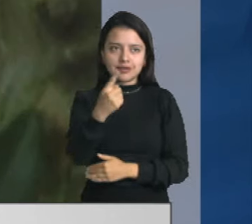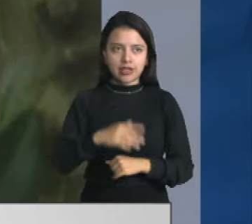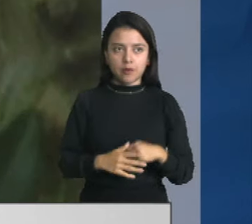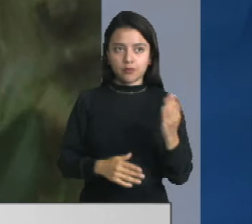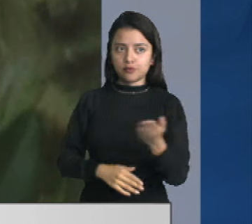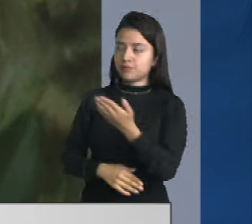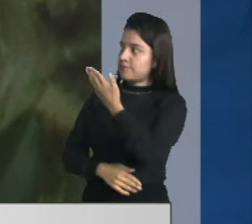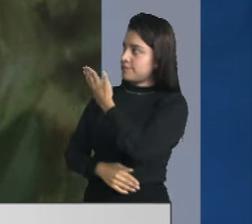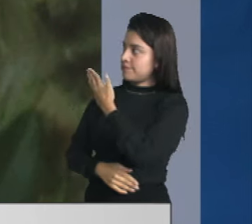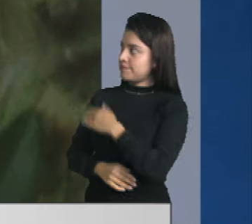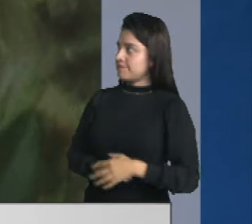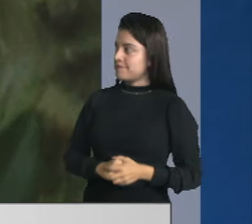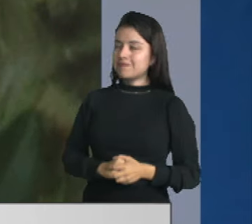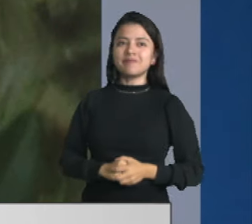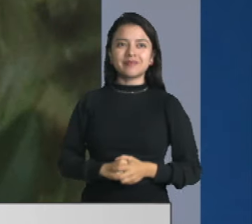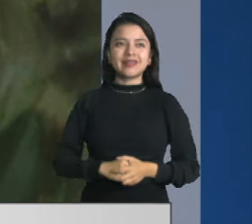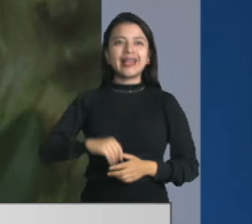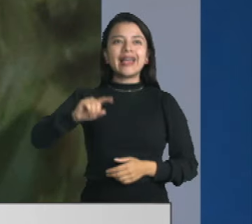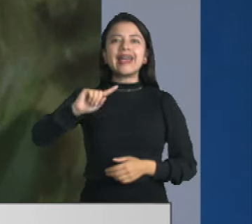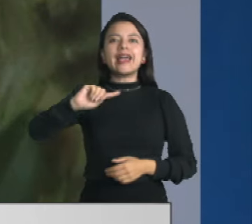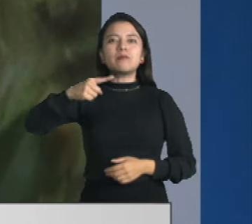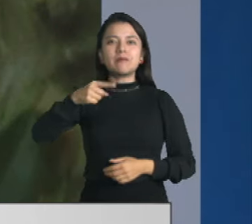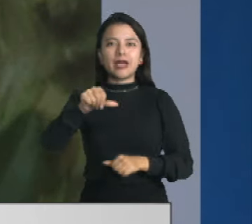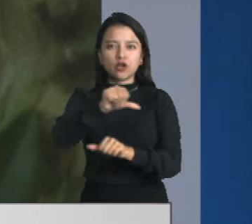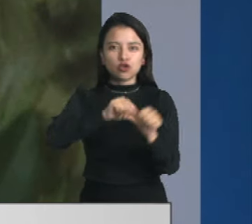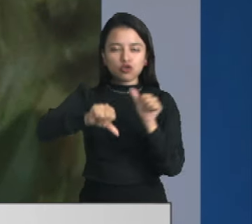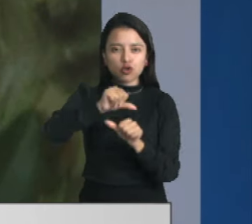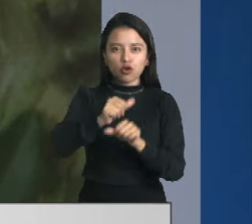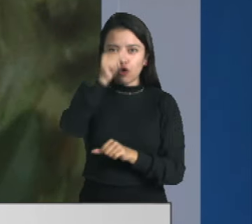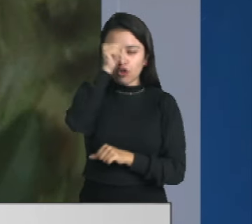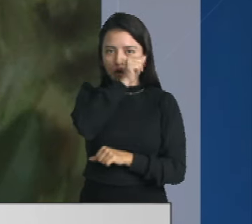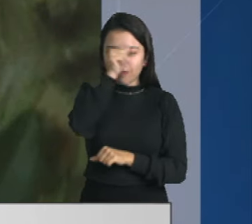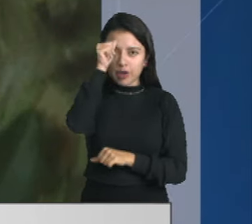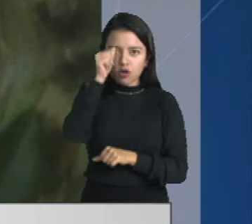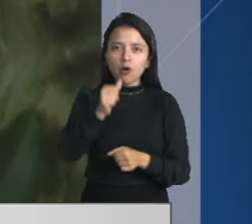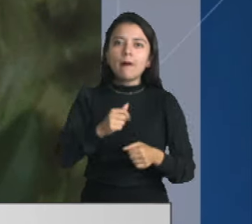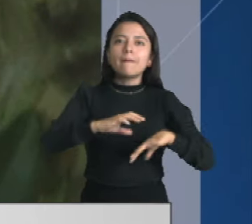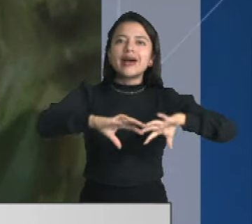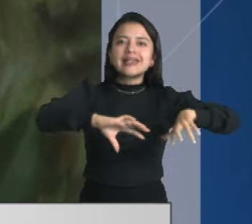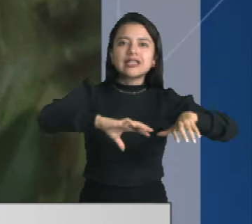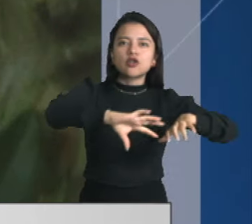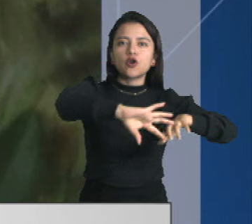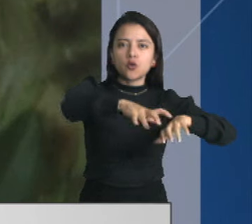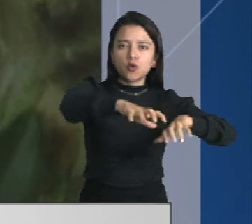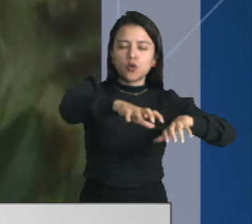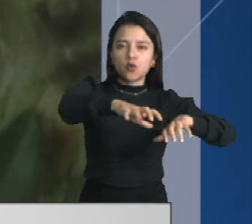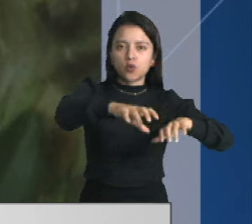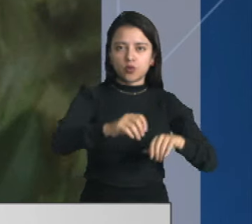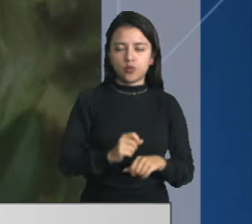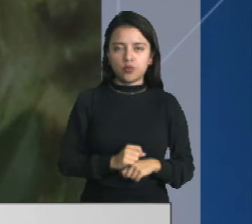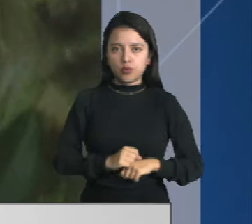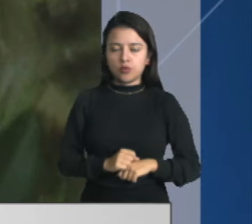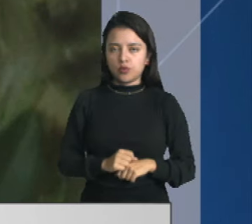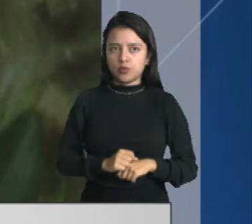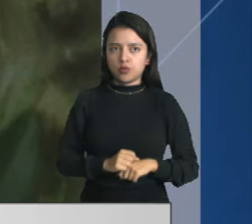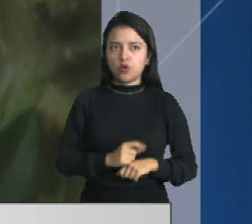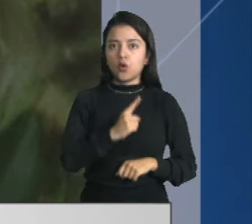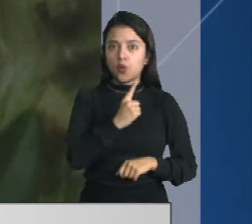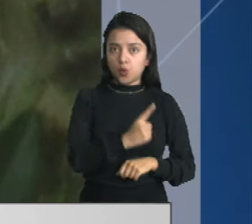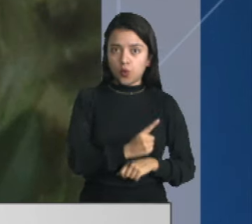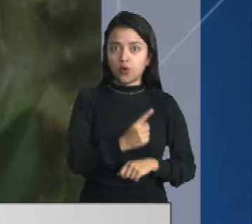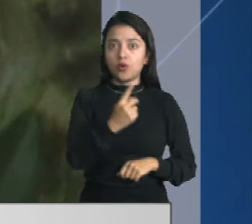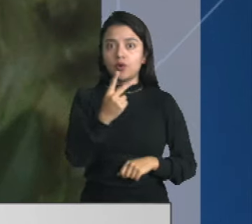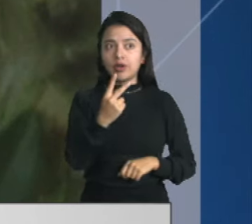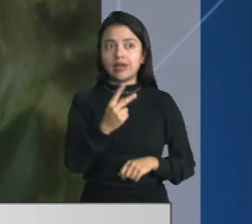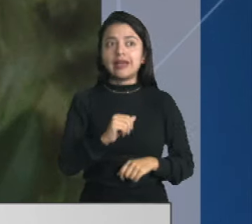a principio de año. El primer turno será entonces ese domingo para el sector 1 y posteriormente será el sector